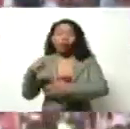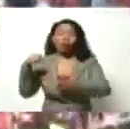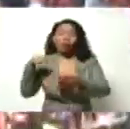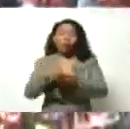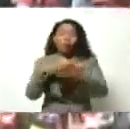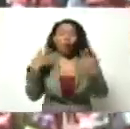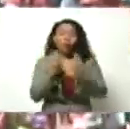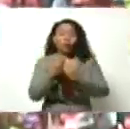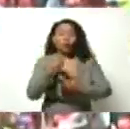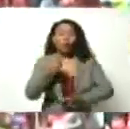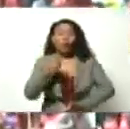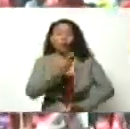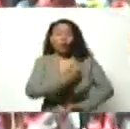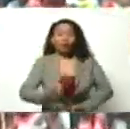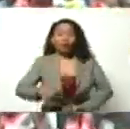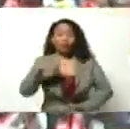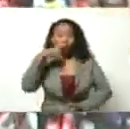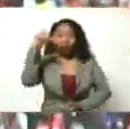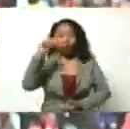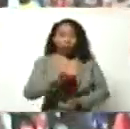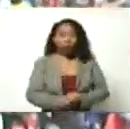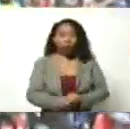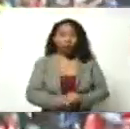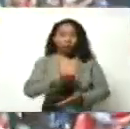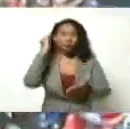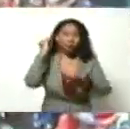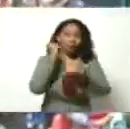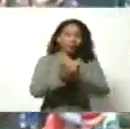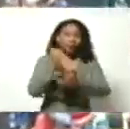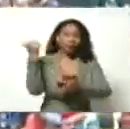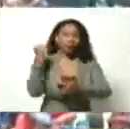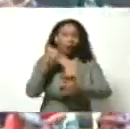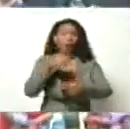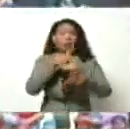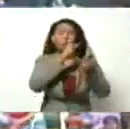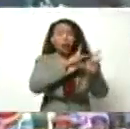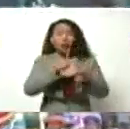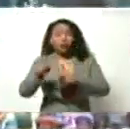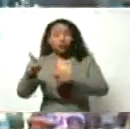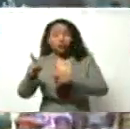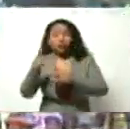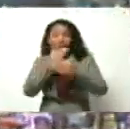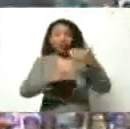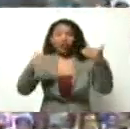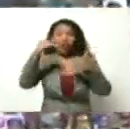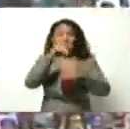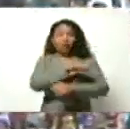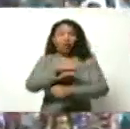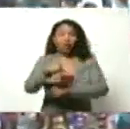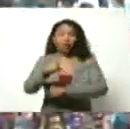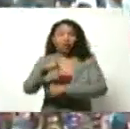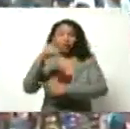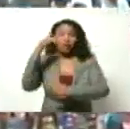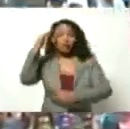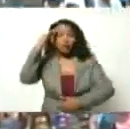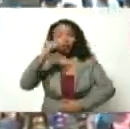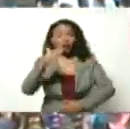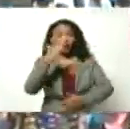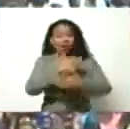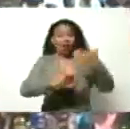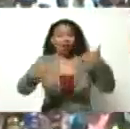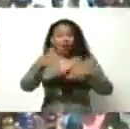presidente Nicolás Maduro del asesinato del alto mando militar del